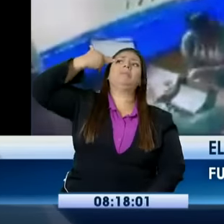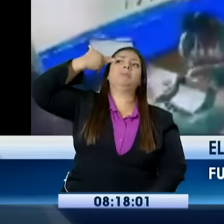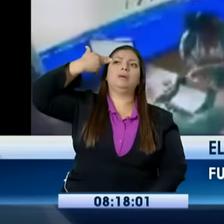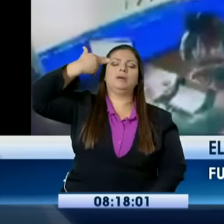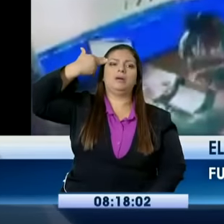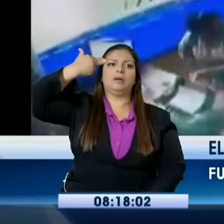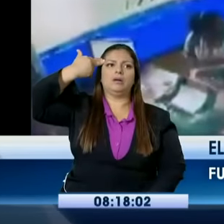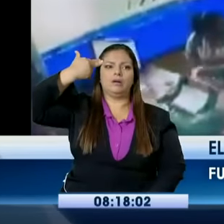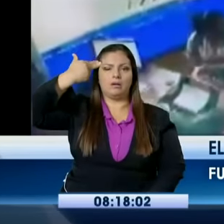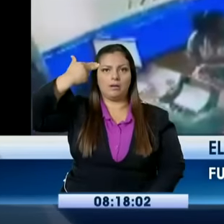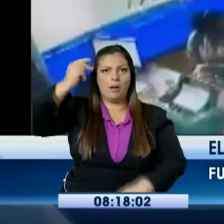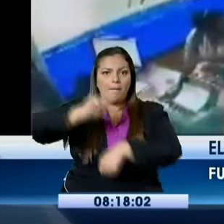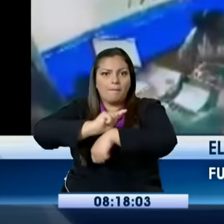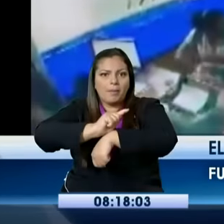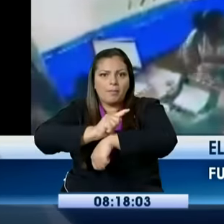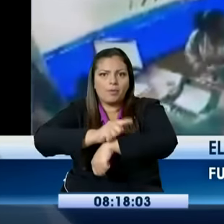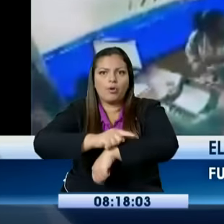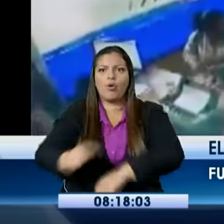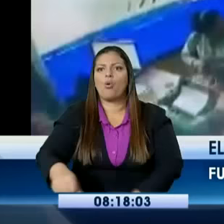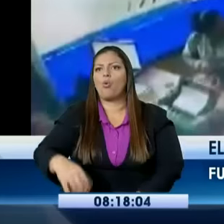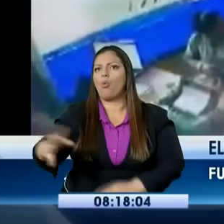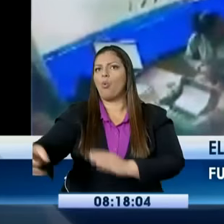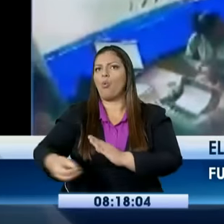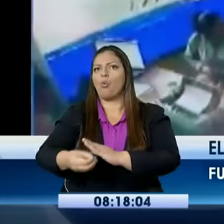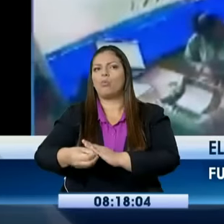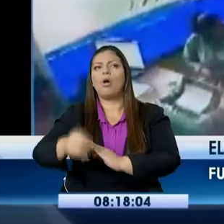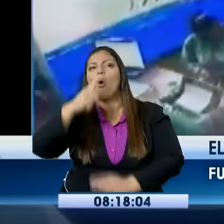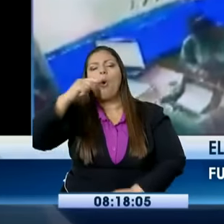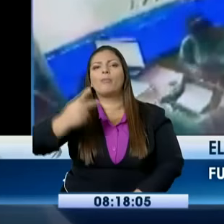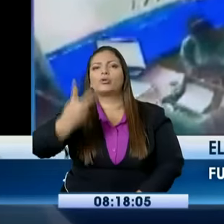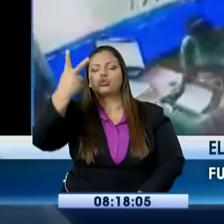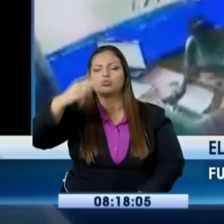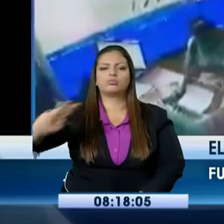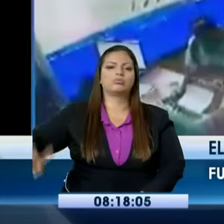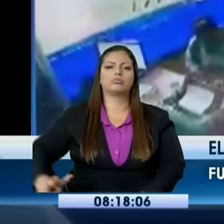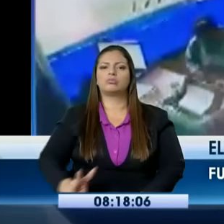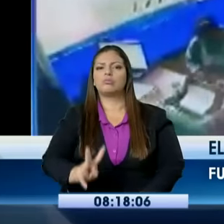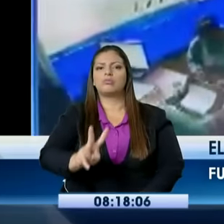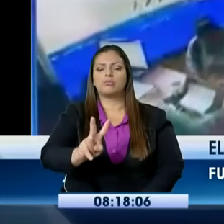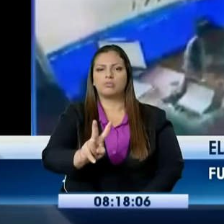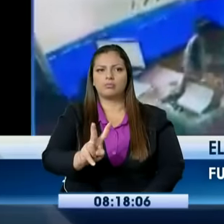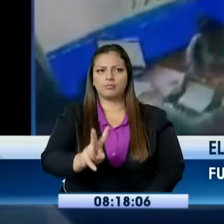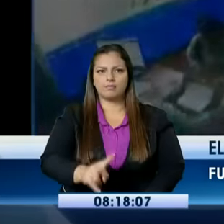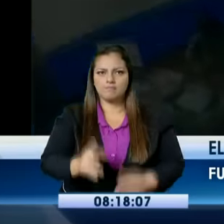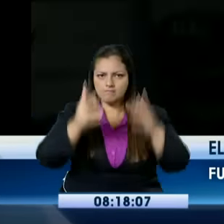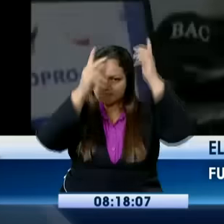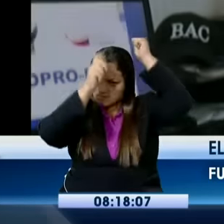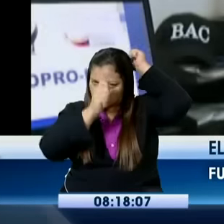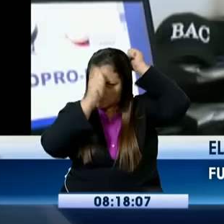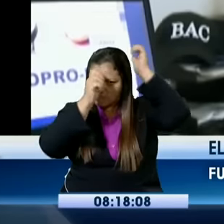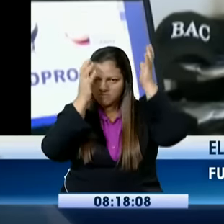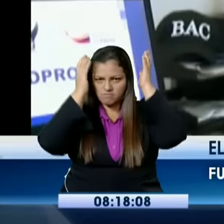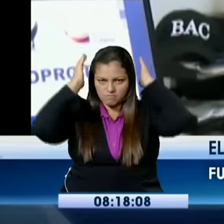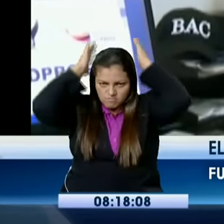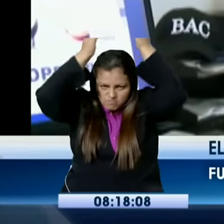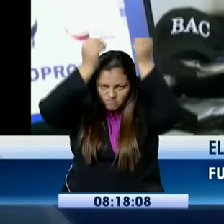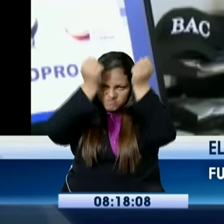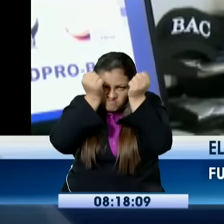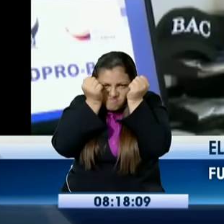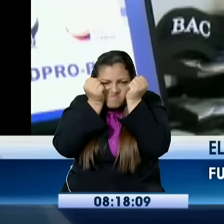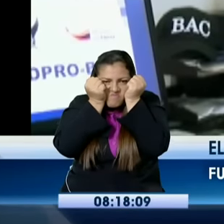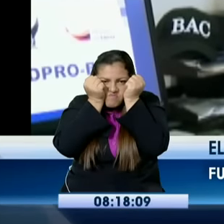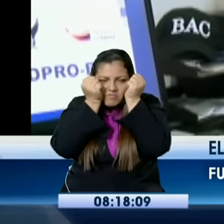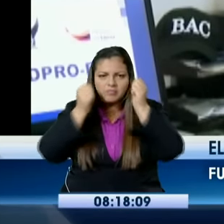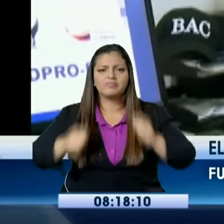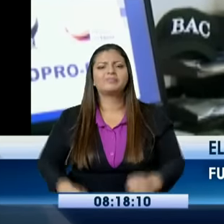después aparecen en escena otros 2, quienes para evitar ser identificados llevan capuchas y gorras. Este tipo de